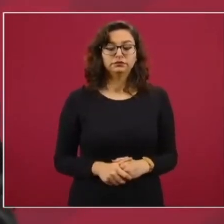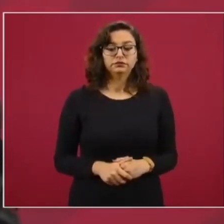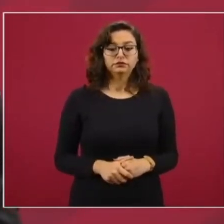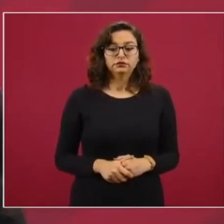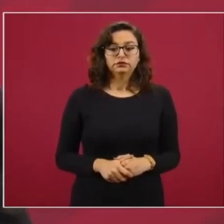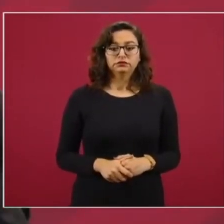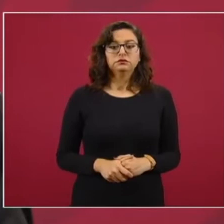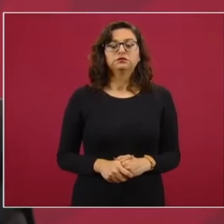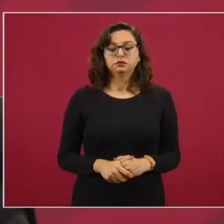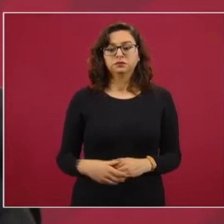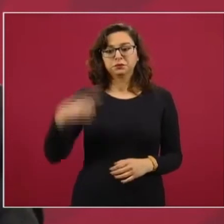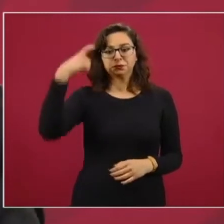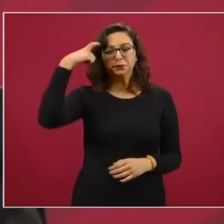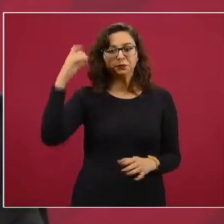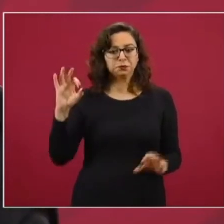conveniente.